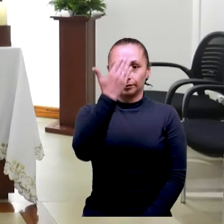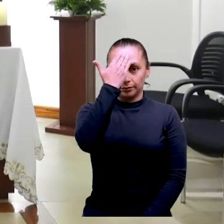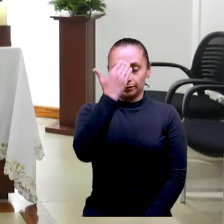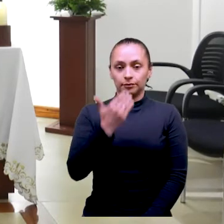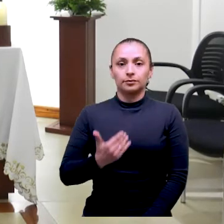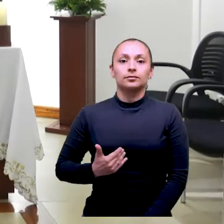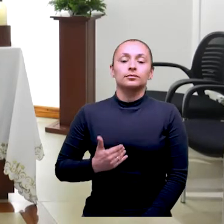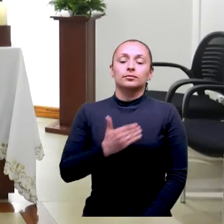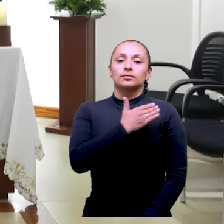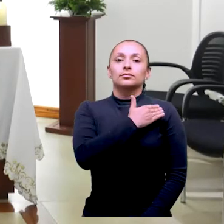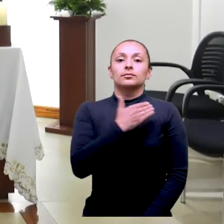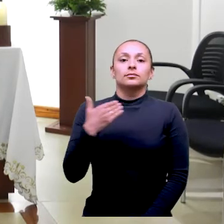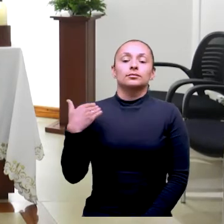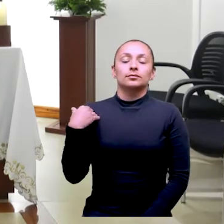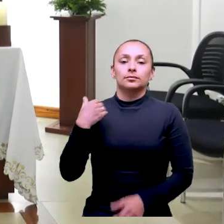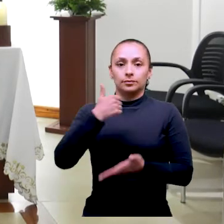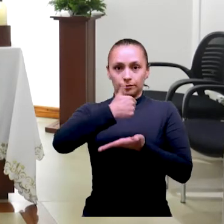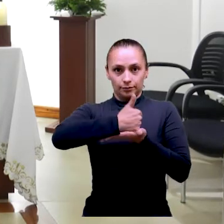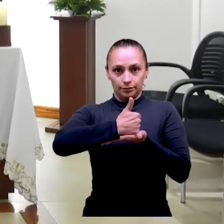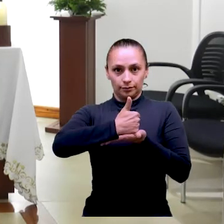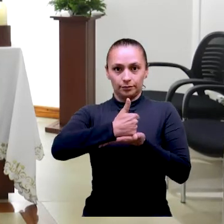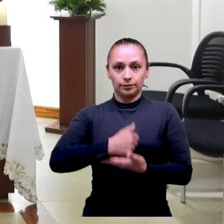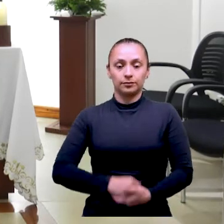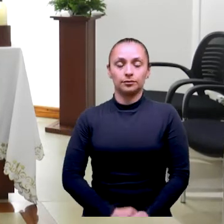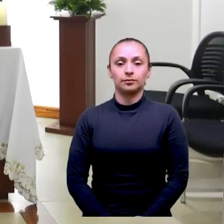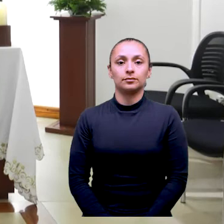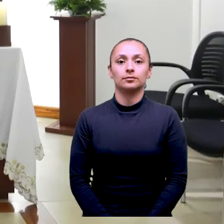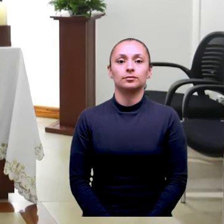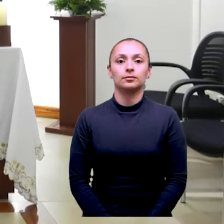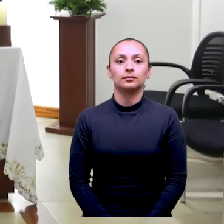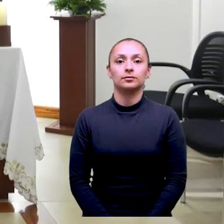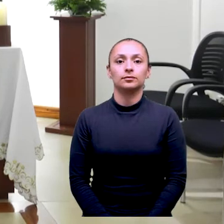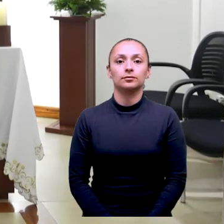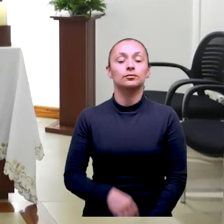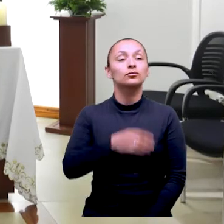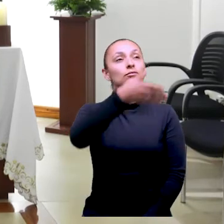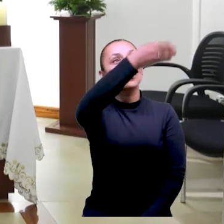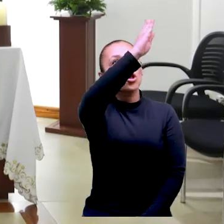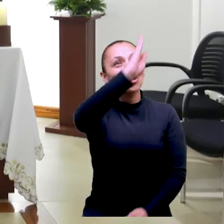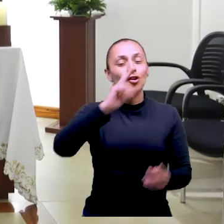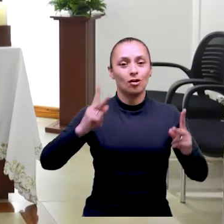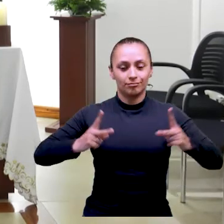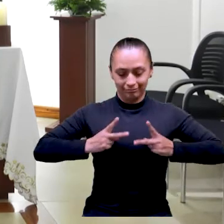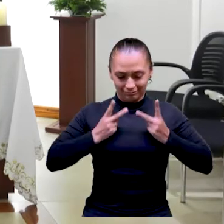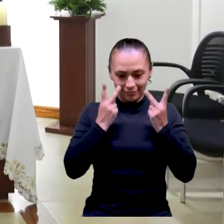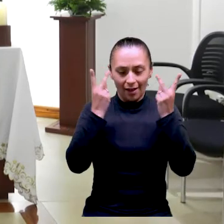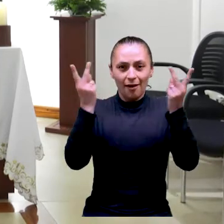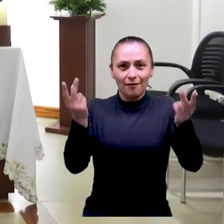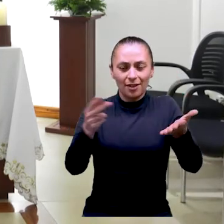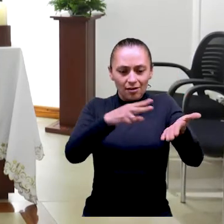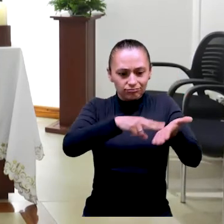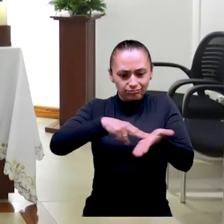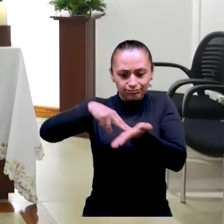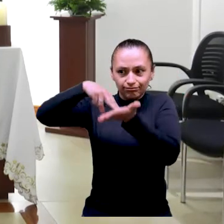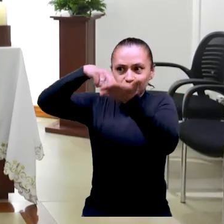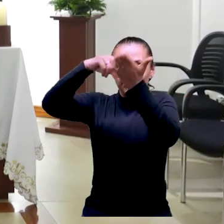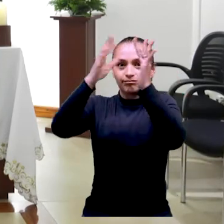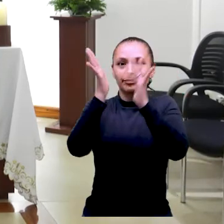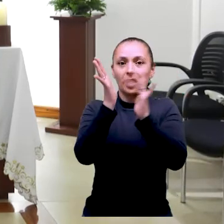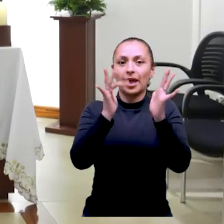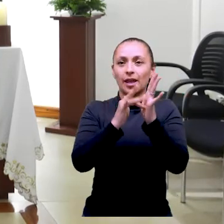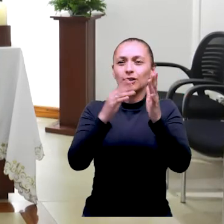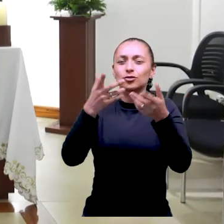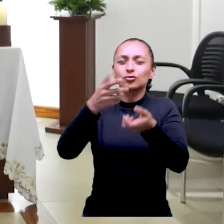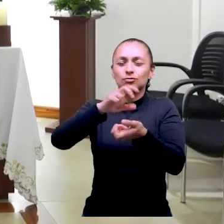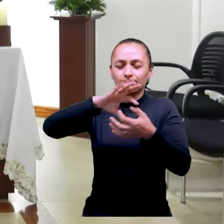el nombre del padre y del hijo y del espíritu santo amen el dios de la vida que ha resucitado